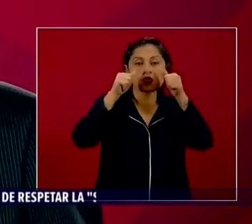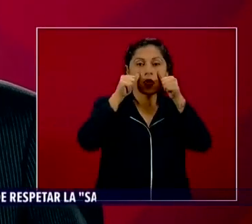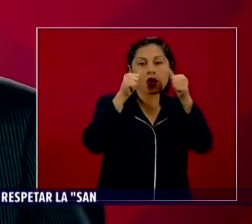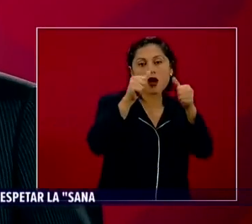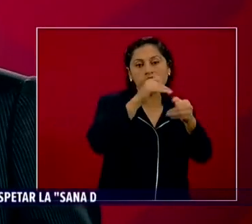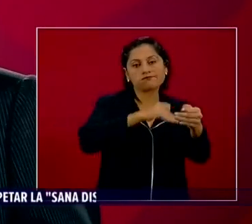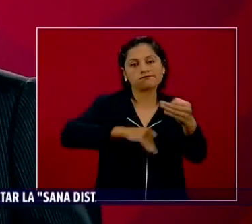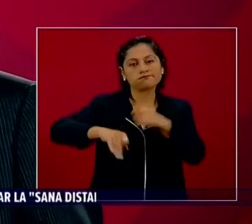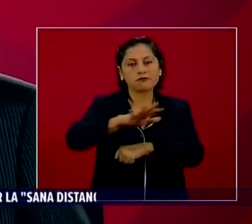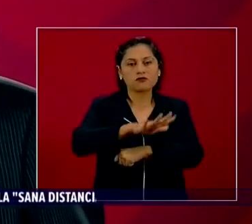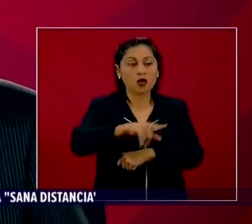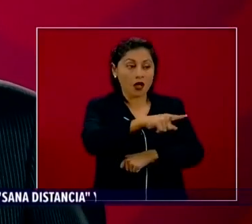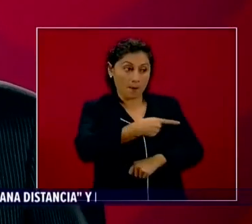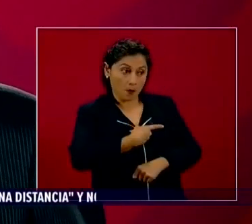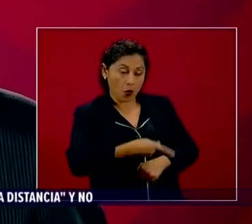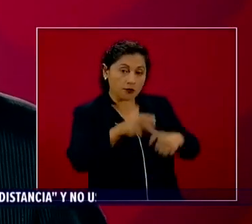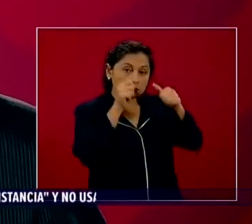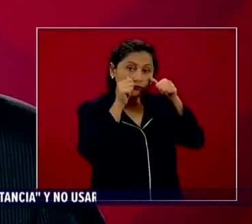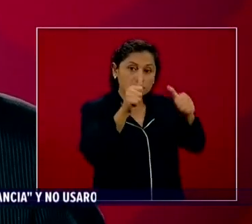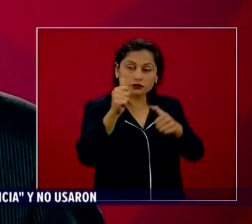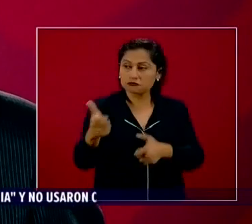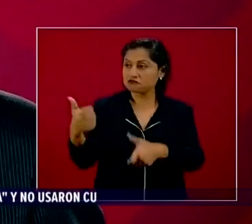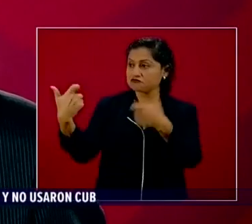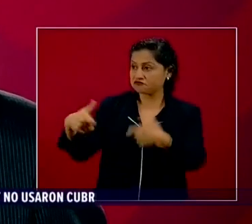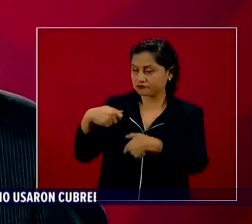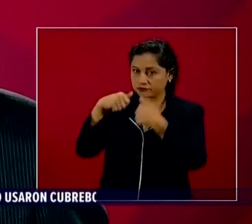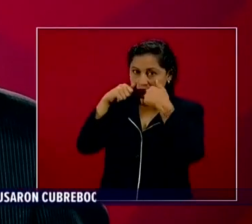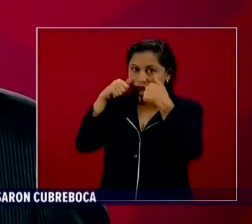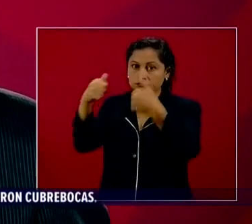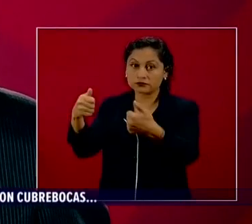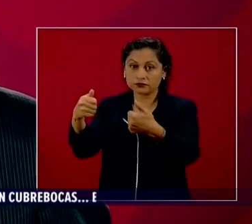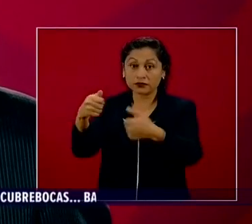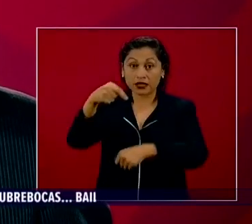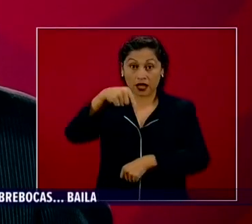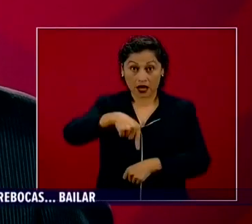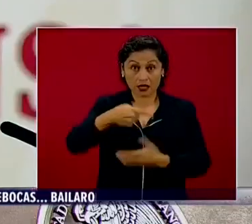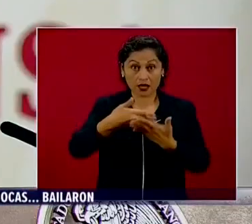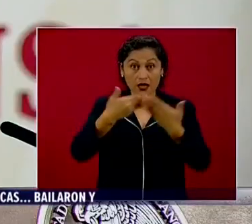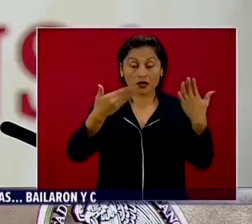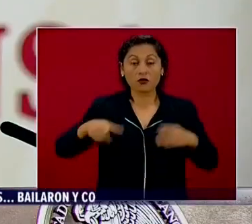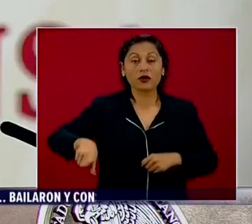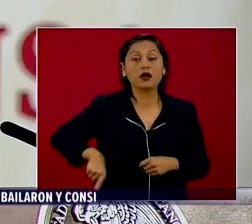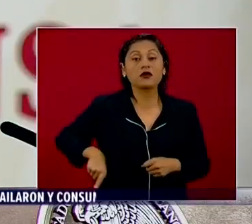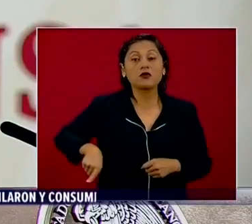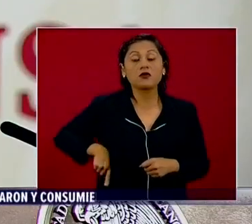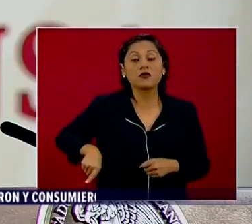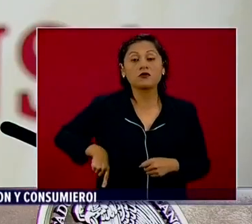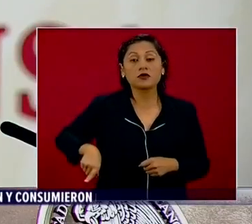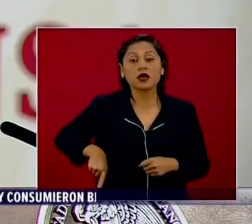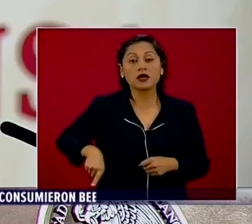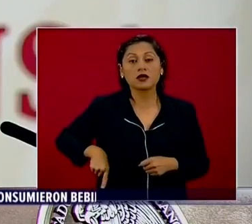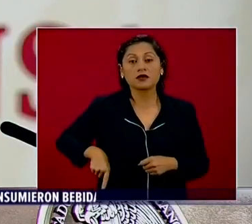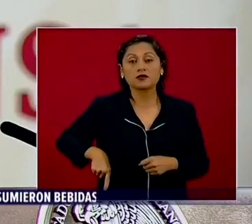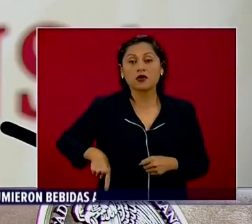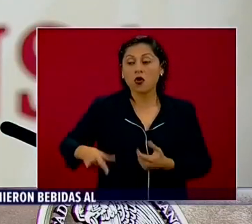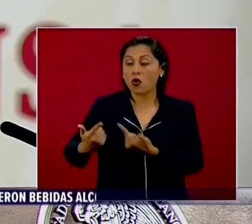en donde el gobierno no está secuestrado por una minoría,